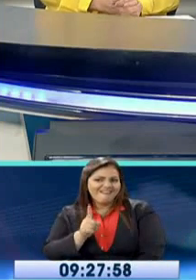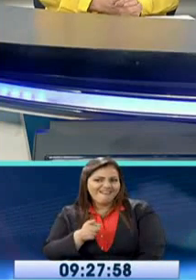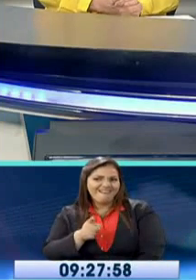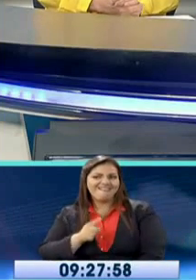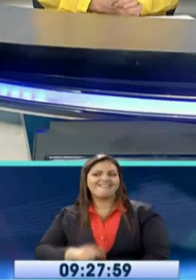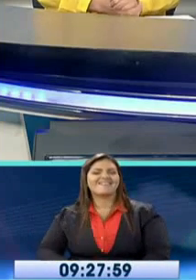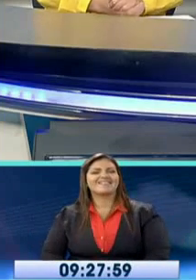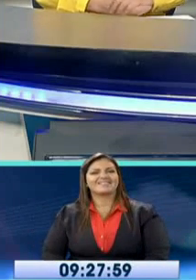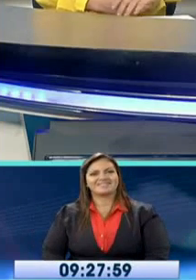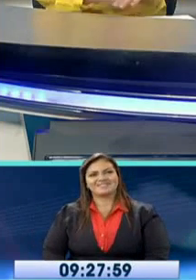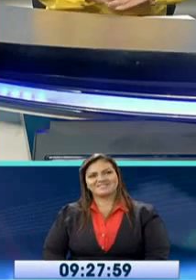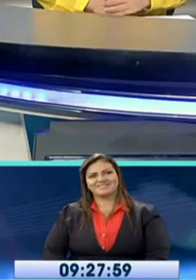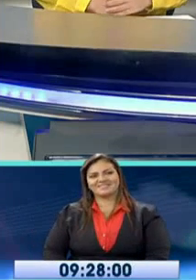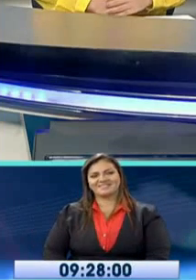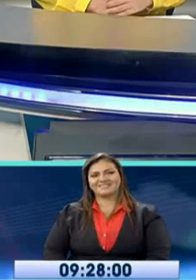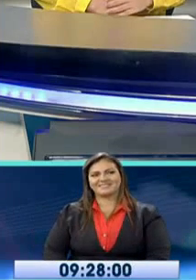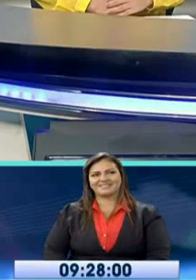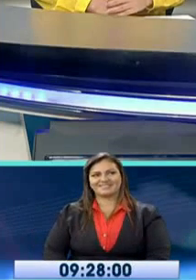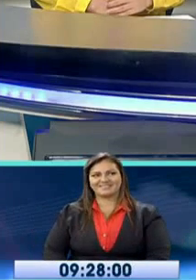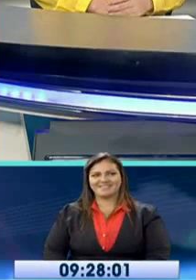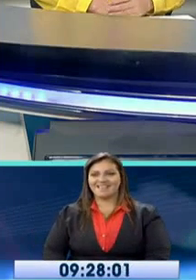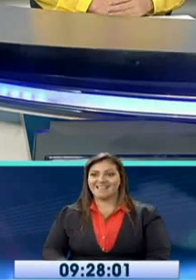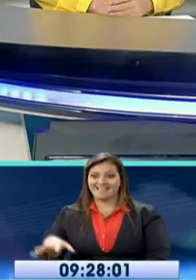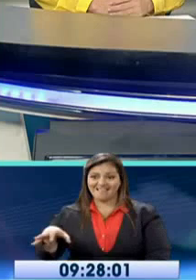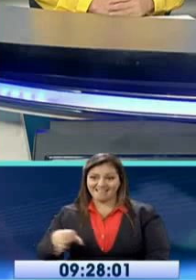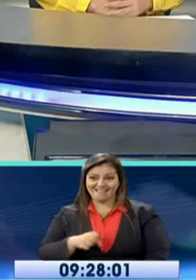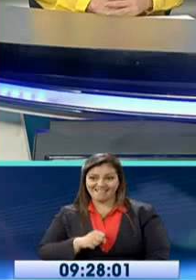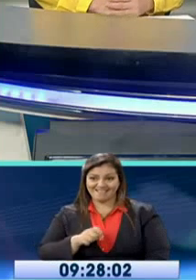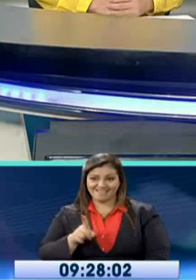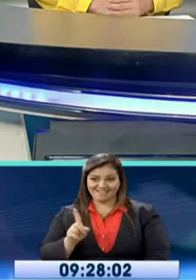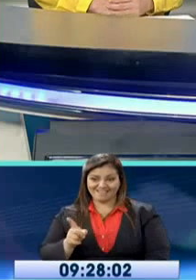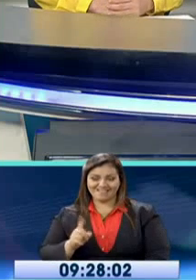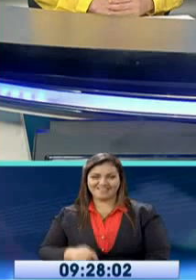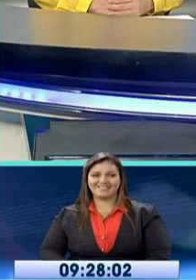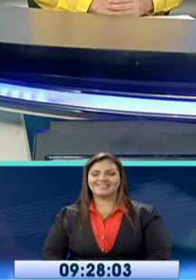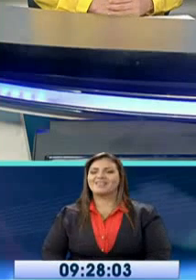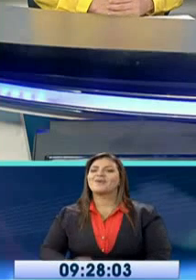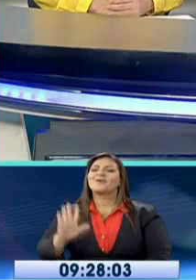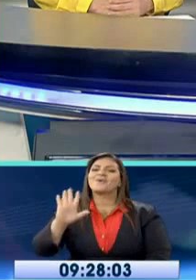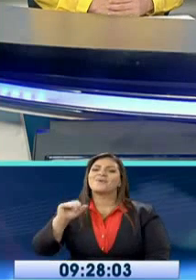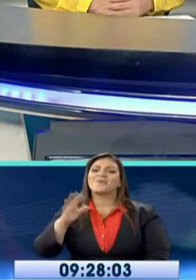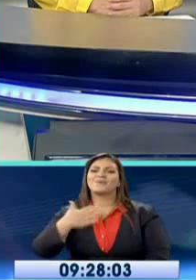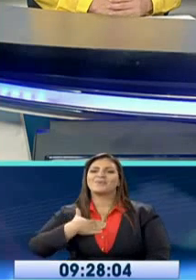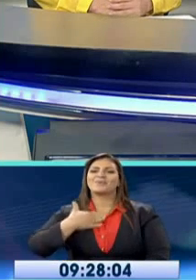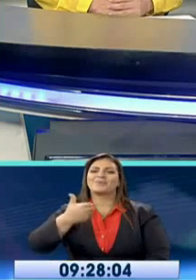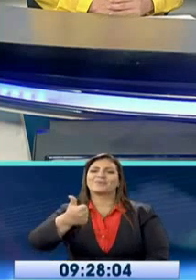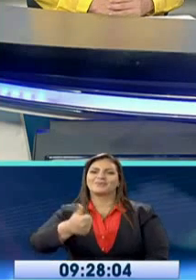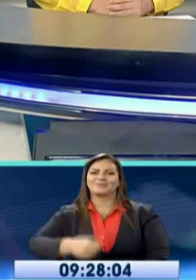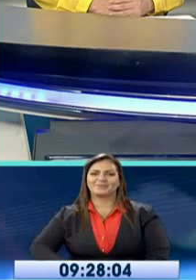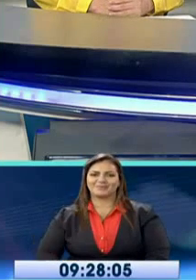¿Qué tal? Hola, Hugo Roselena. Esta es Luisa. La extraña. Eso.